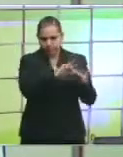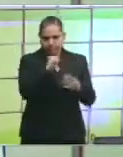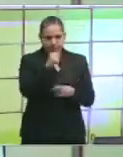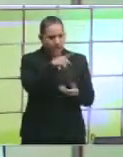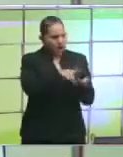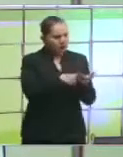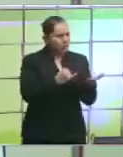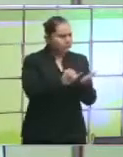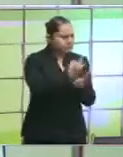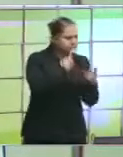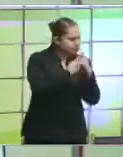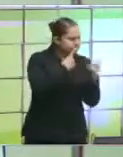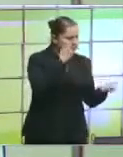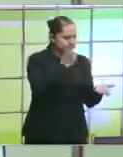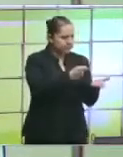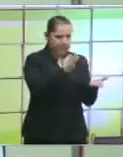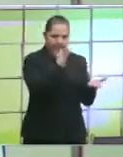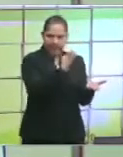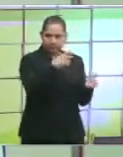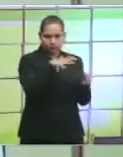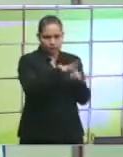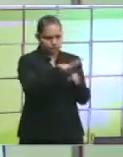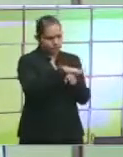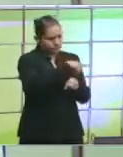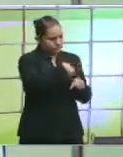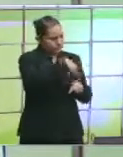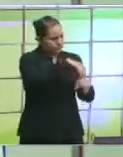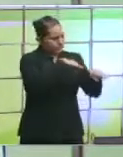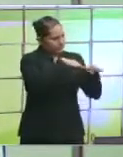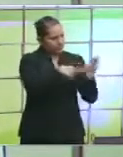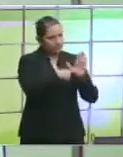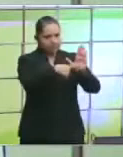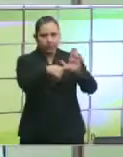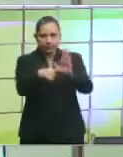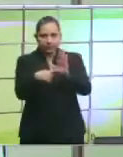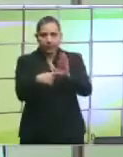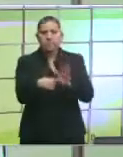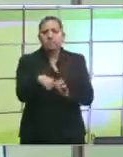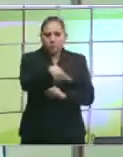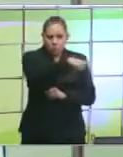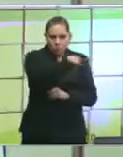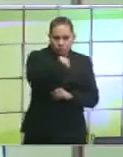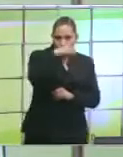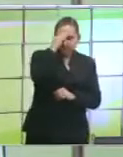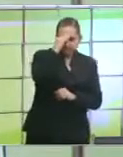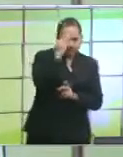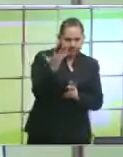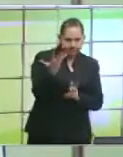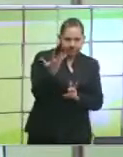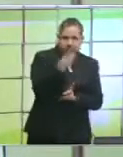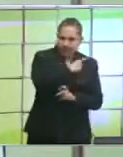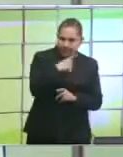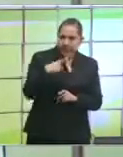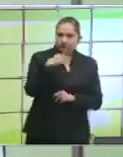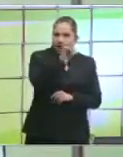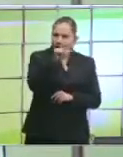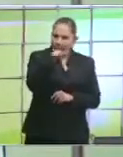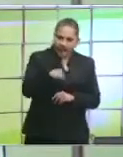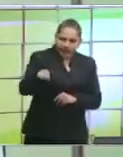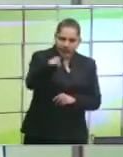muy importante que fue y por qué no nosotros llamamos directamente con los medios le pedimos a cada uno de los medios